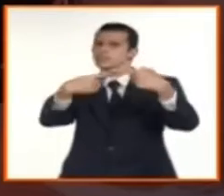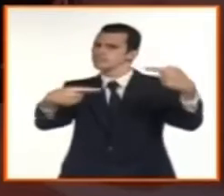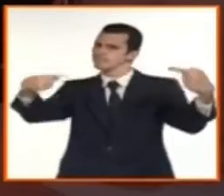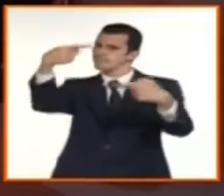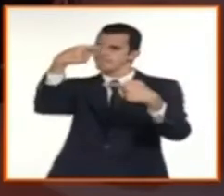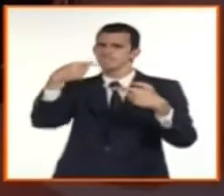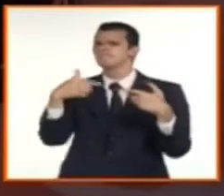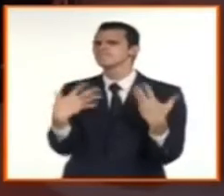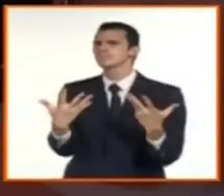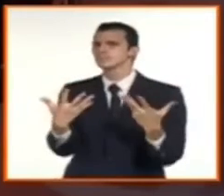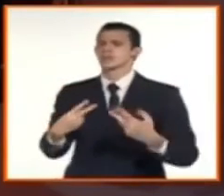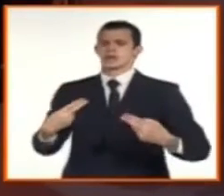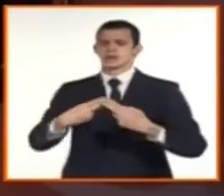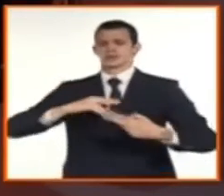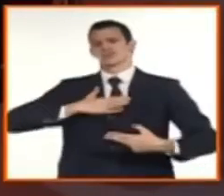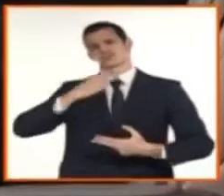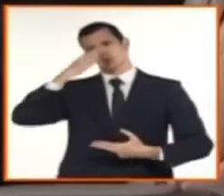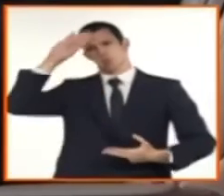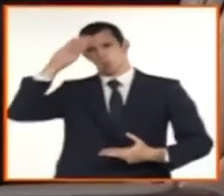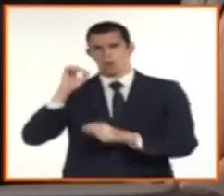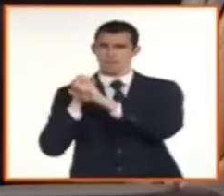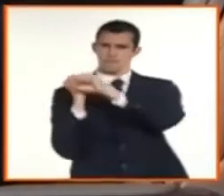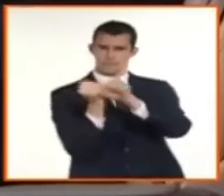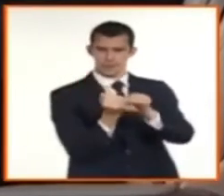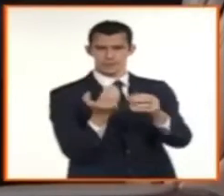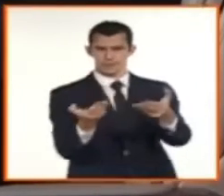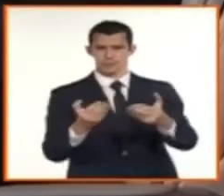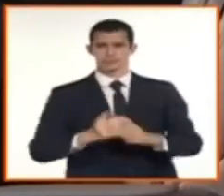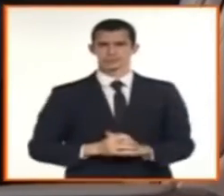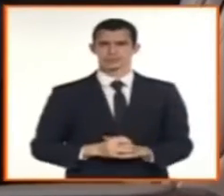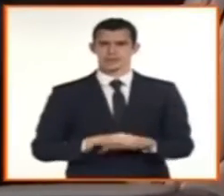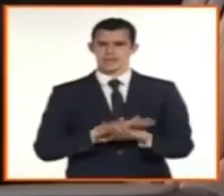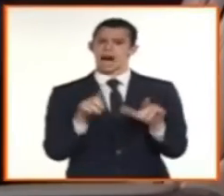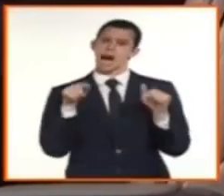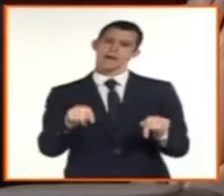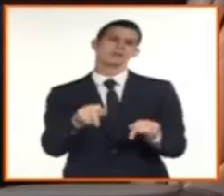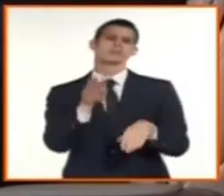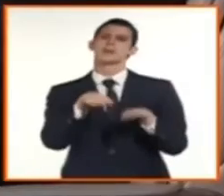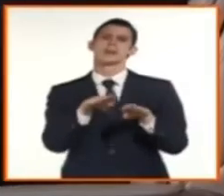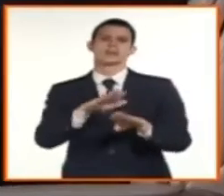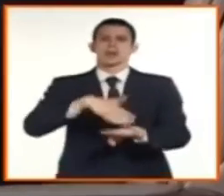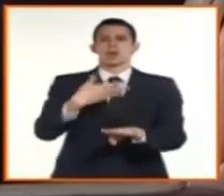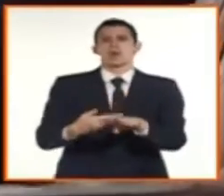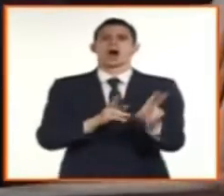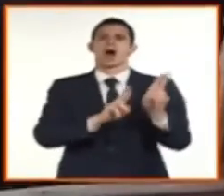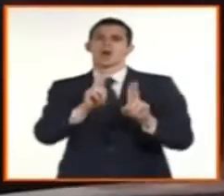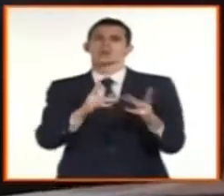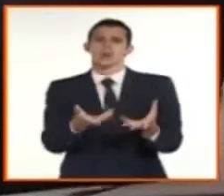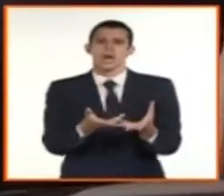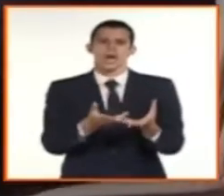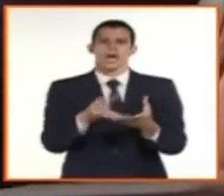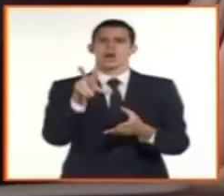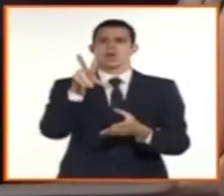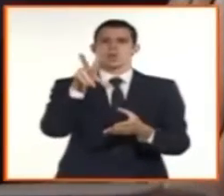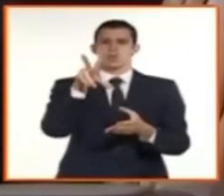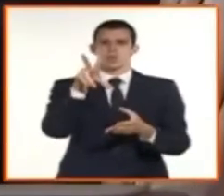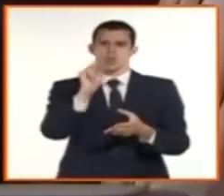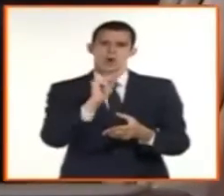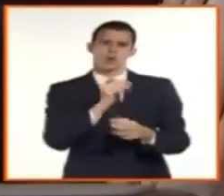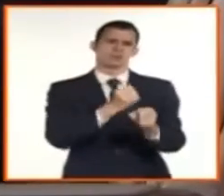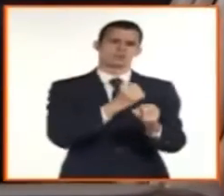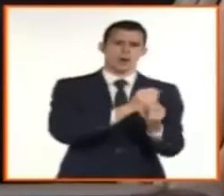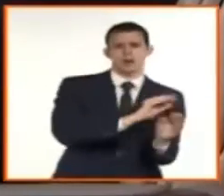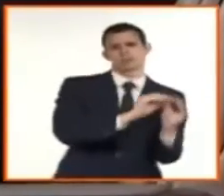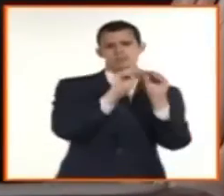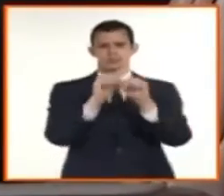de aglutinar sus atletas de concentrar sus atletas de reunir sus atletas de reinsertarlos que están en otras ligas de